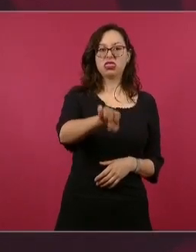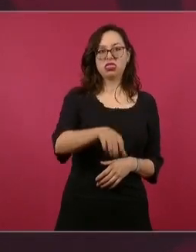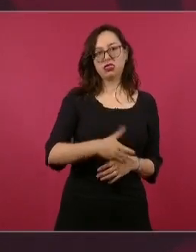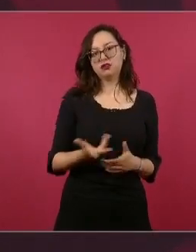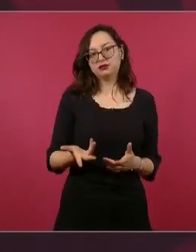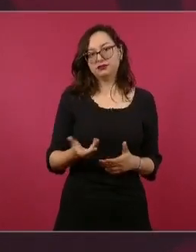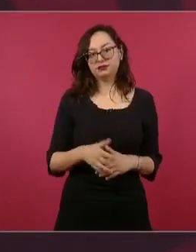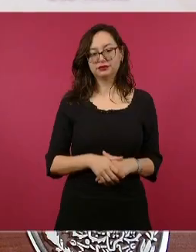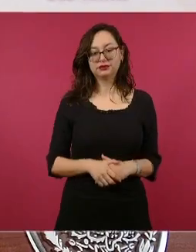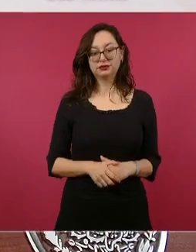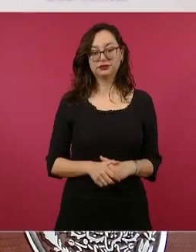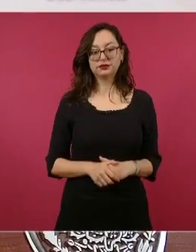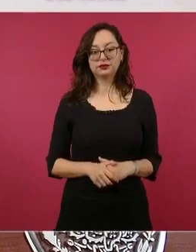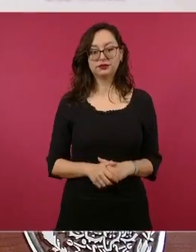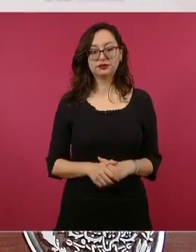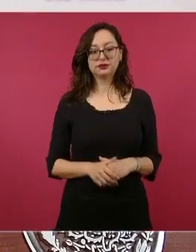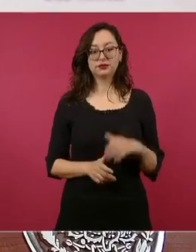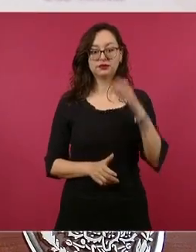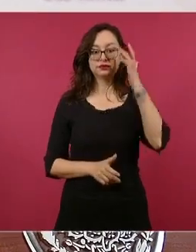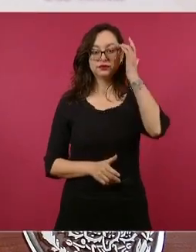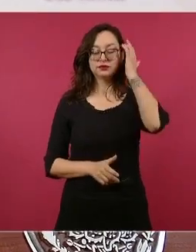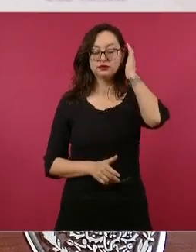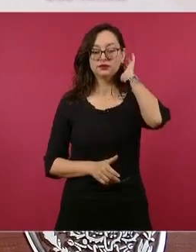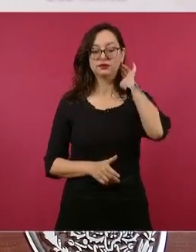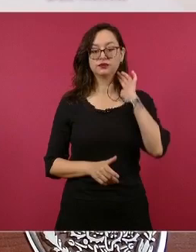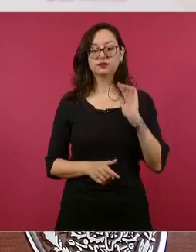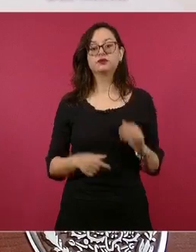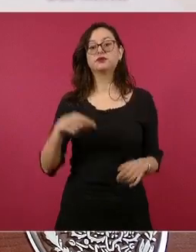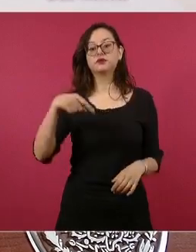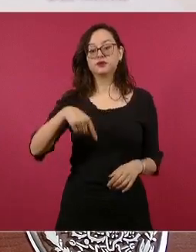aquí les estuvimos diciendo